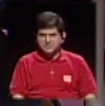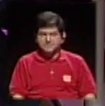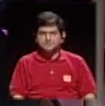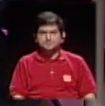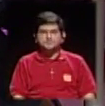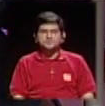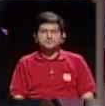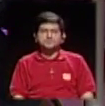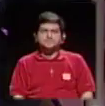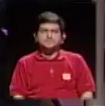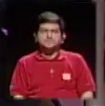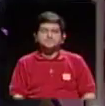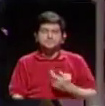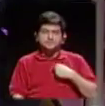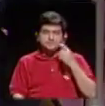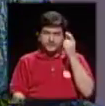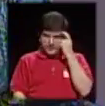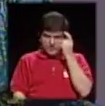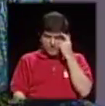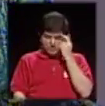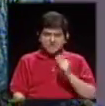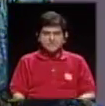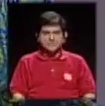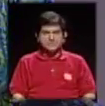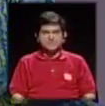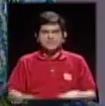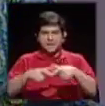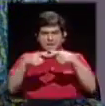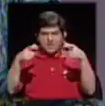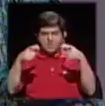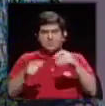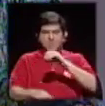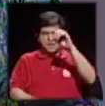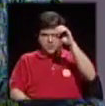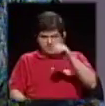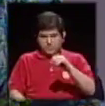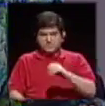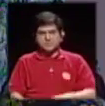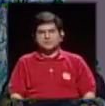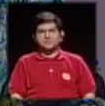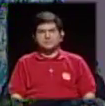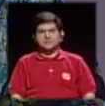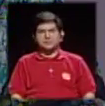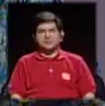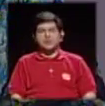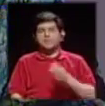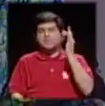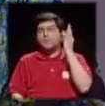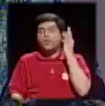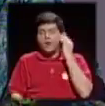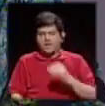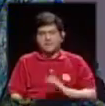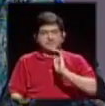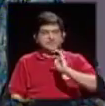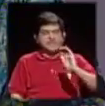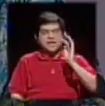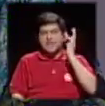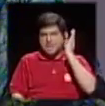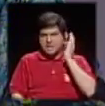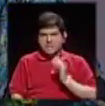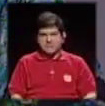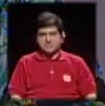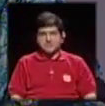Sí, yo pienso que en mayor porcentaje le ha tocado a las mujeres, a las niñas